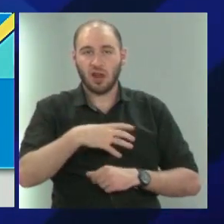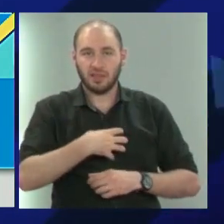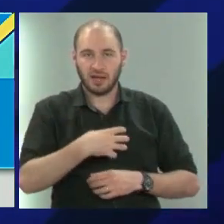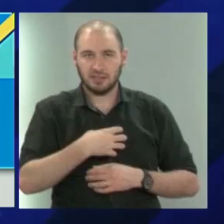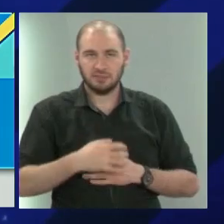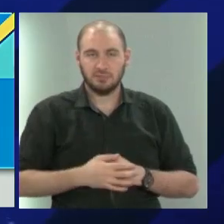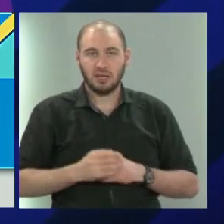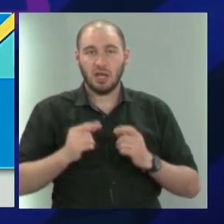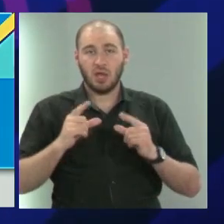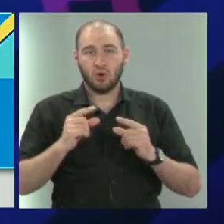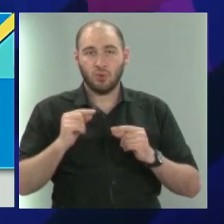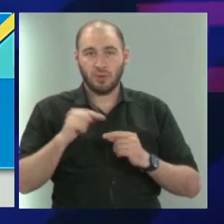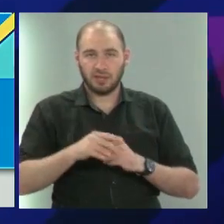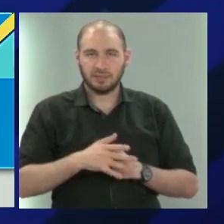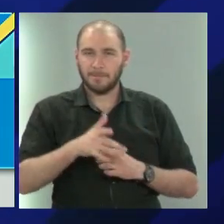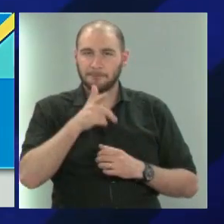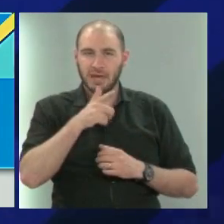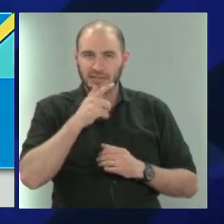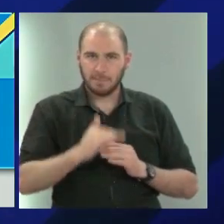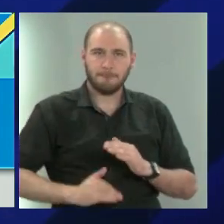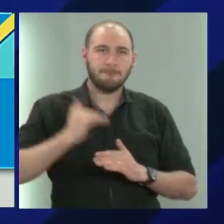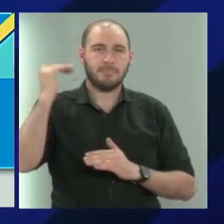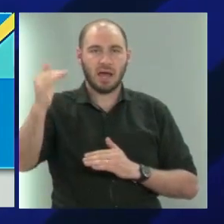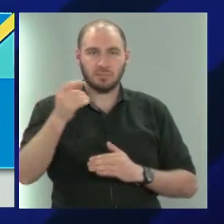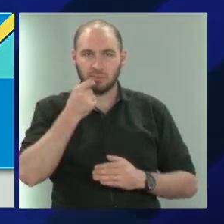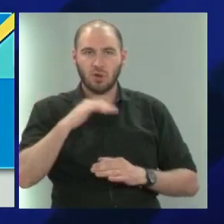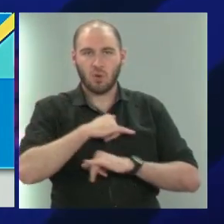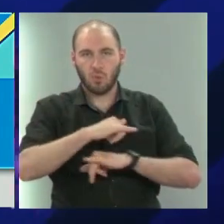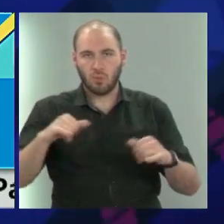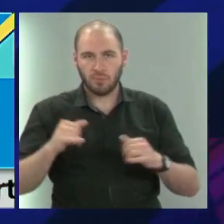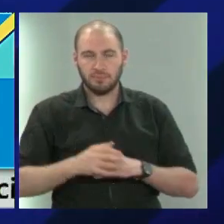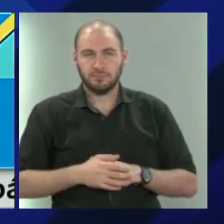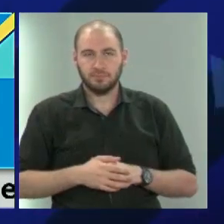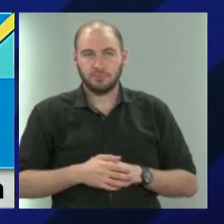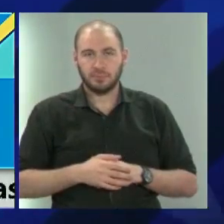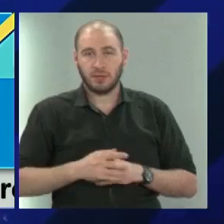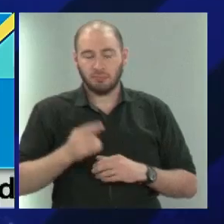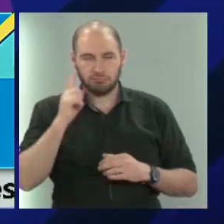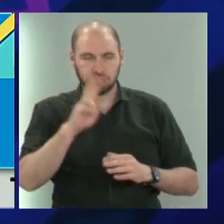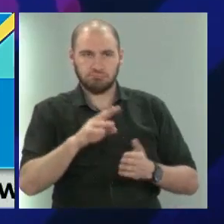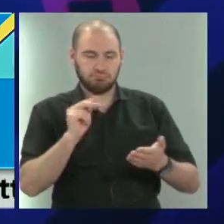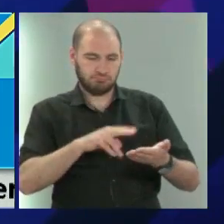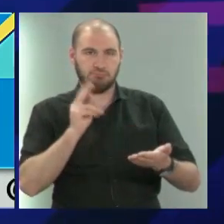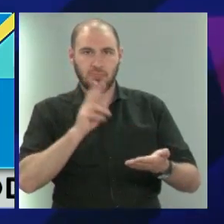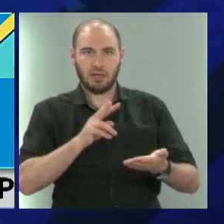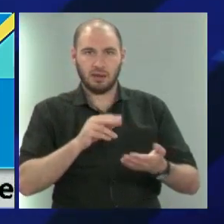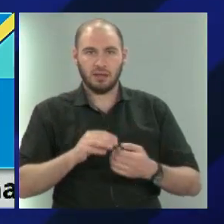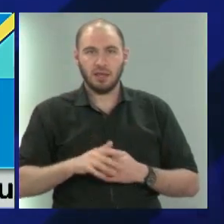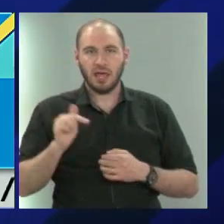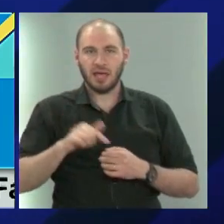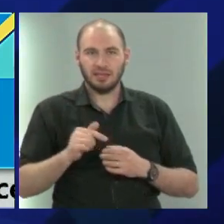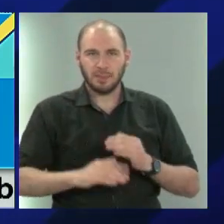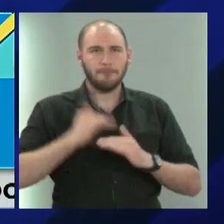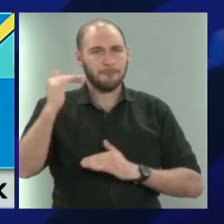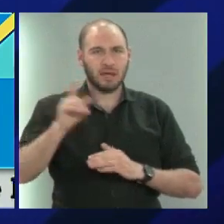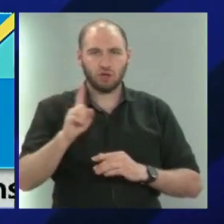clases. Un número que, si bien parece elevado cuando uno lo comenta a la primera vista, a la primera impresión, no es uno de los